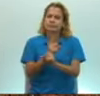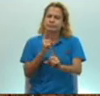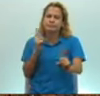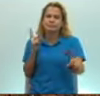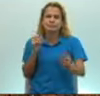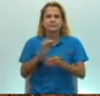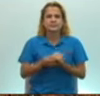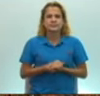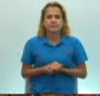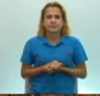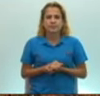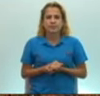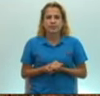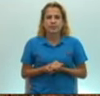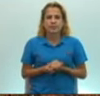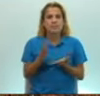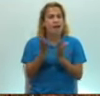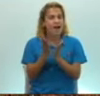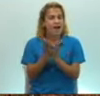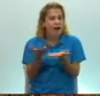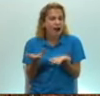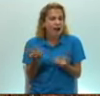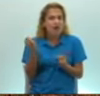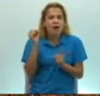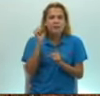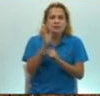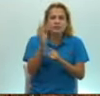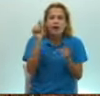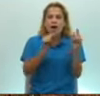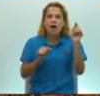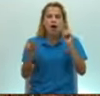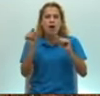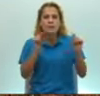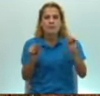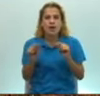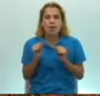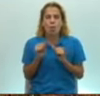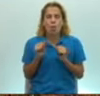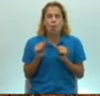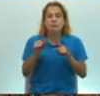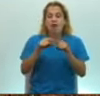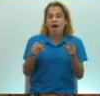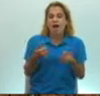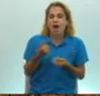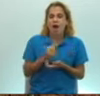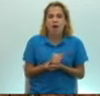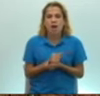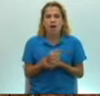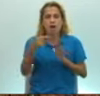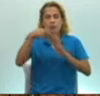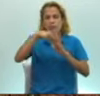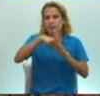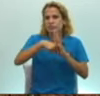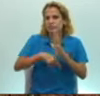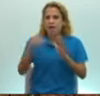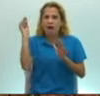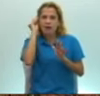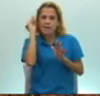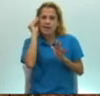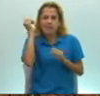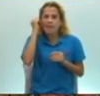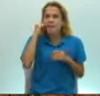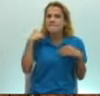usar el nasobuco, mantener el distanciamiento físico, tomar esta clase como punto de partida para preguntas, interrogantes, llegar al aula